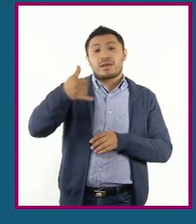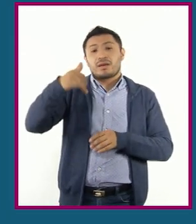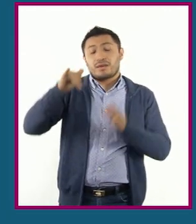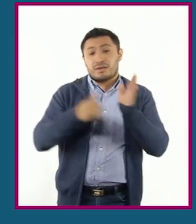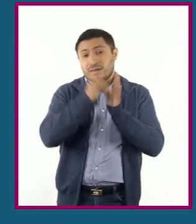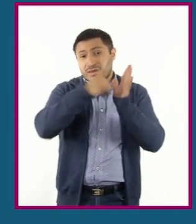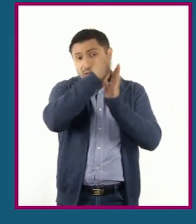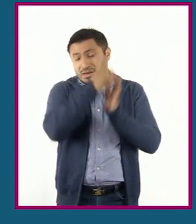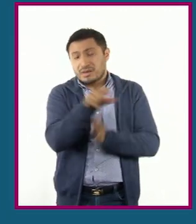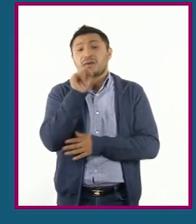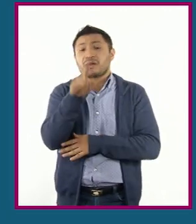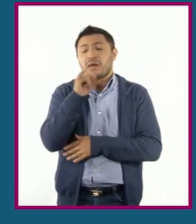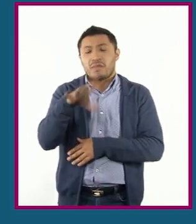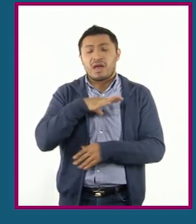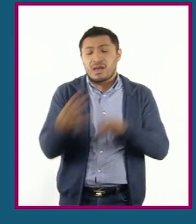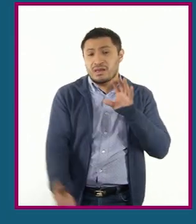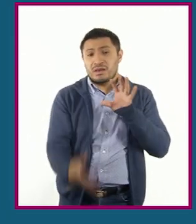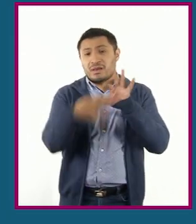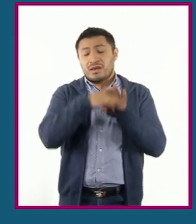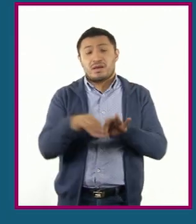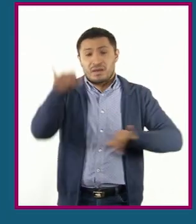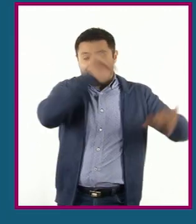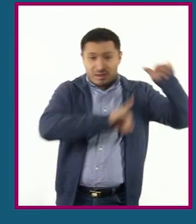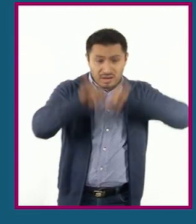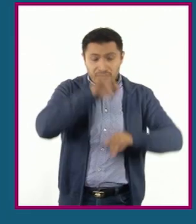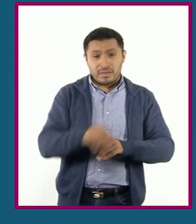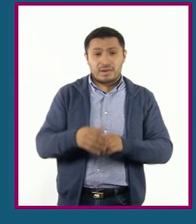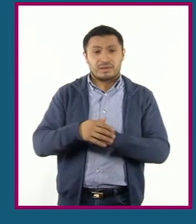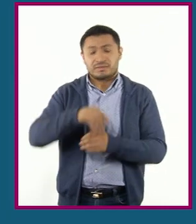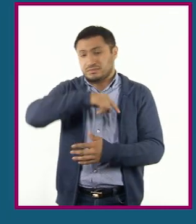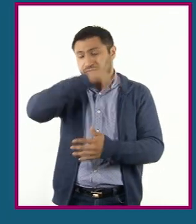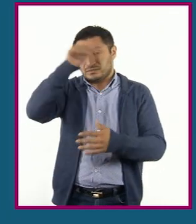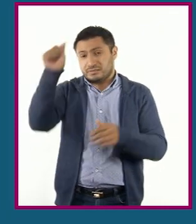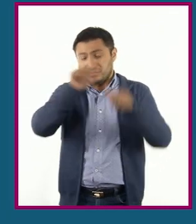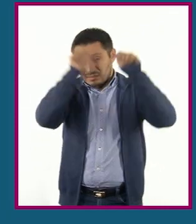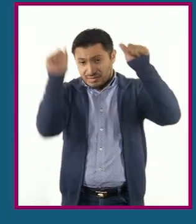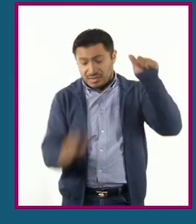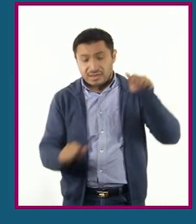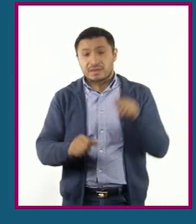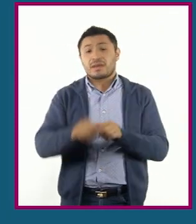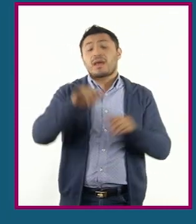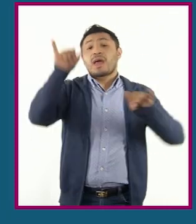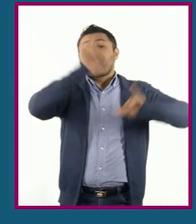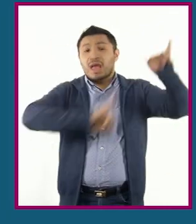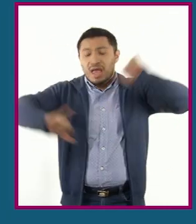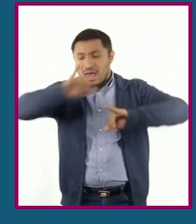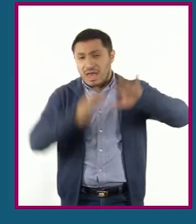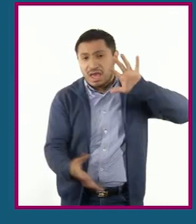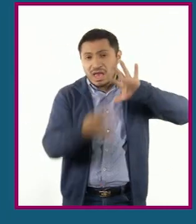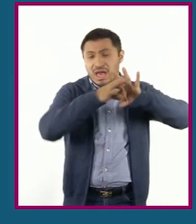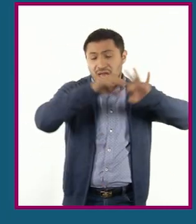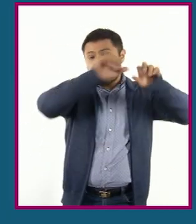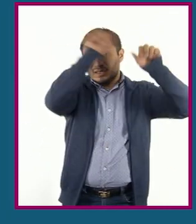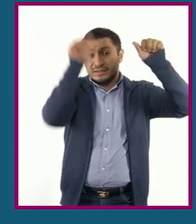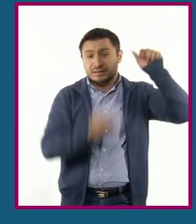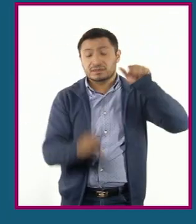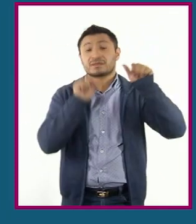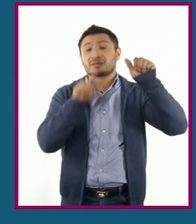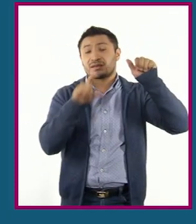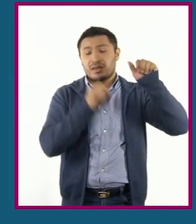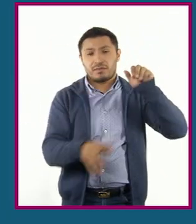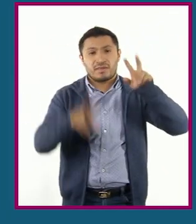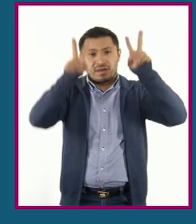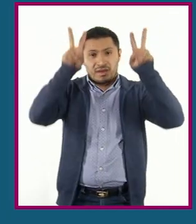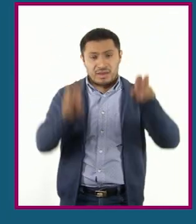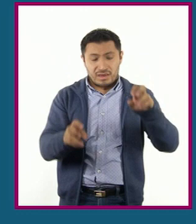lo cual implica un enlace entre la química y el arte. La química se ha relacionado con el arte, también en el